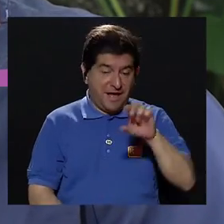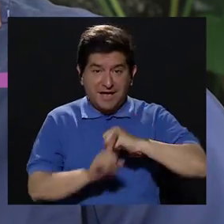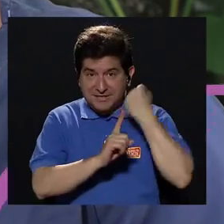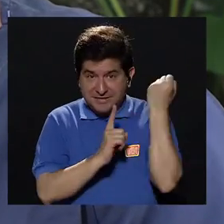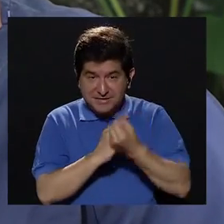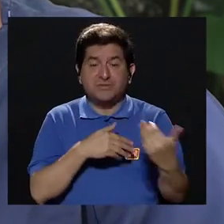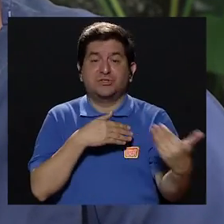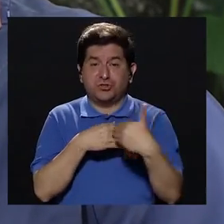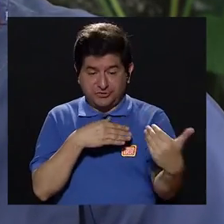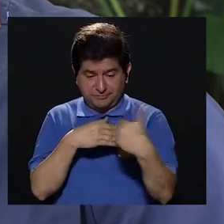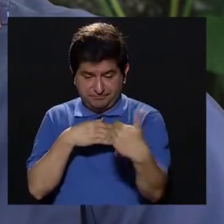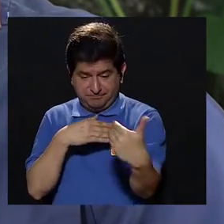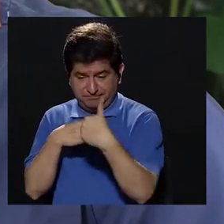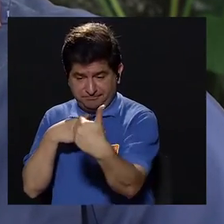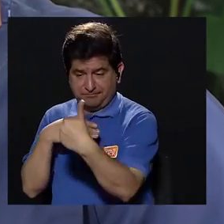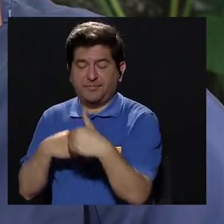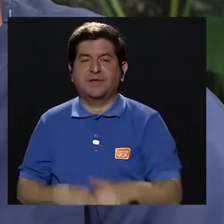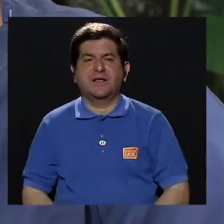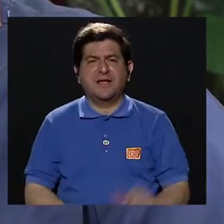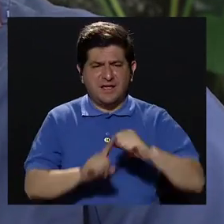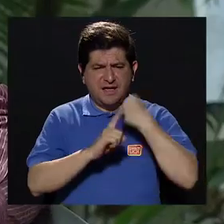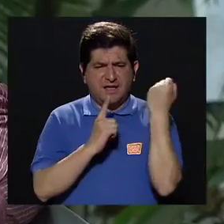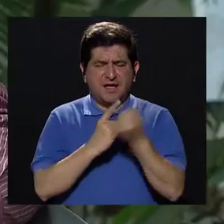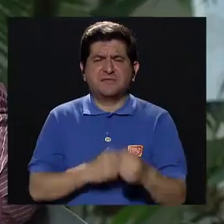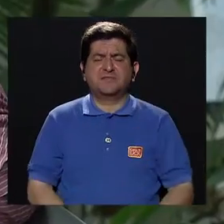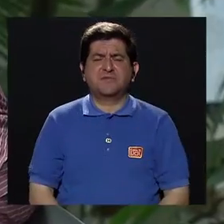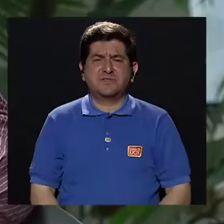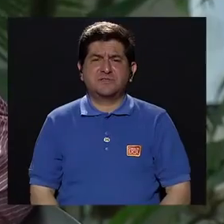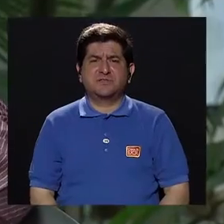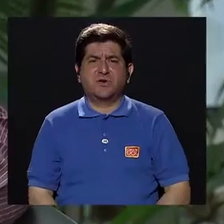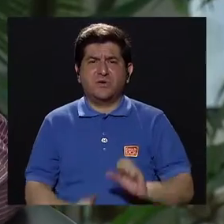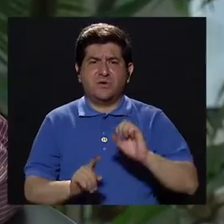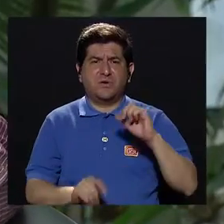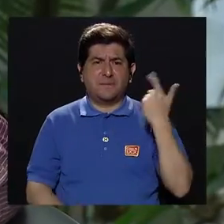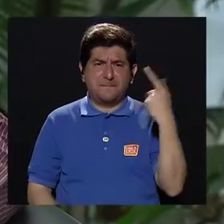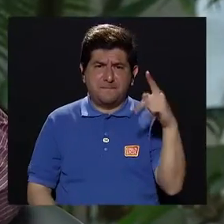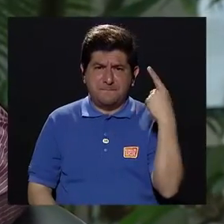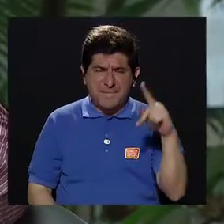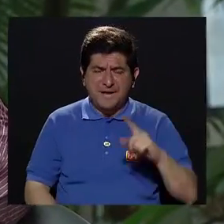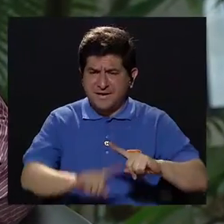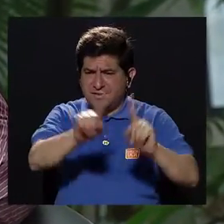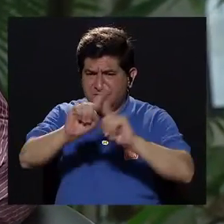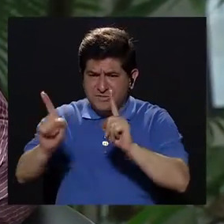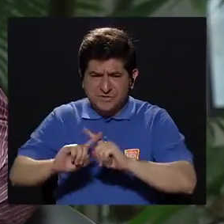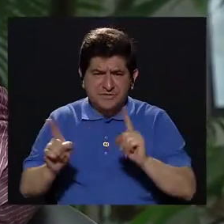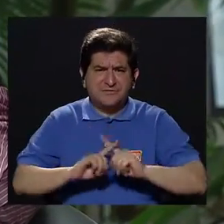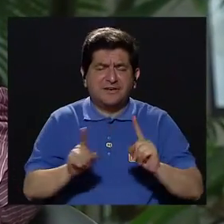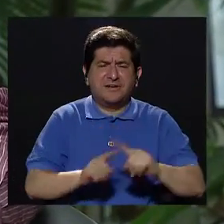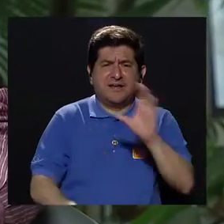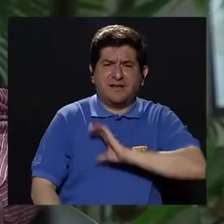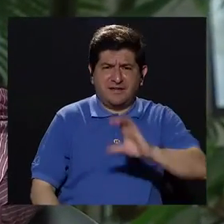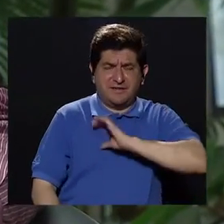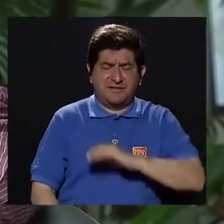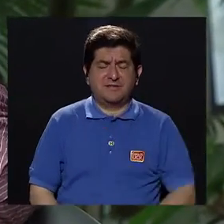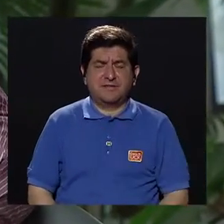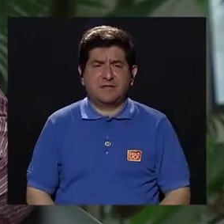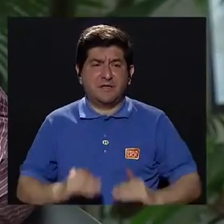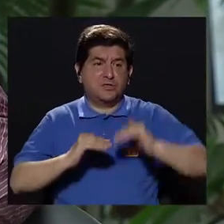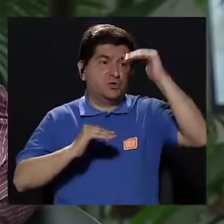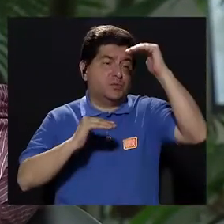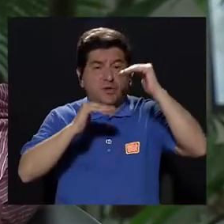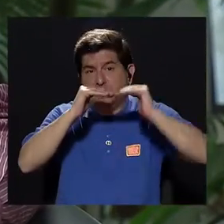son puntos que nos atacan. Sí, es que es una situación de factores de riesgo muy multifactoriales y que en